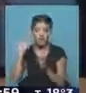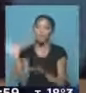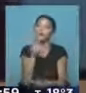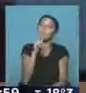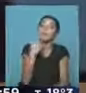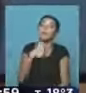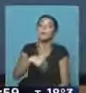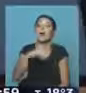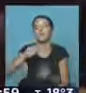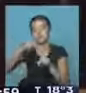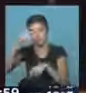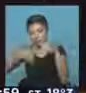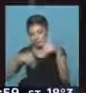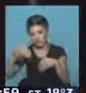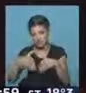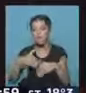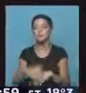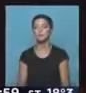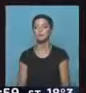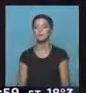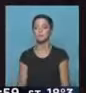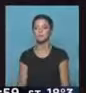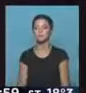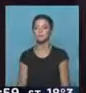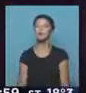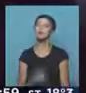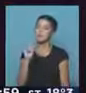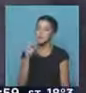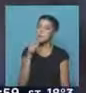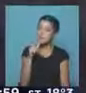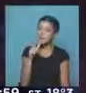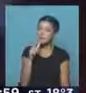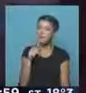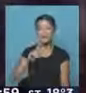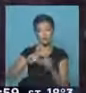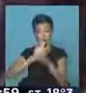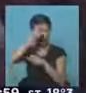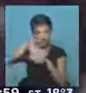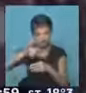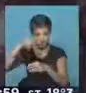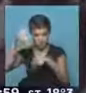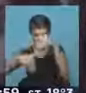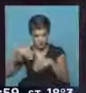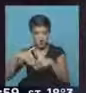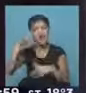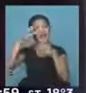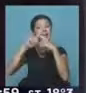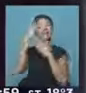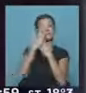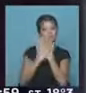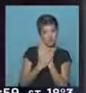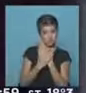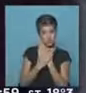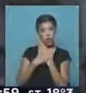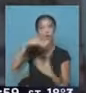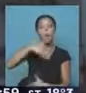habrá nuevamente segunda vuelta más adelante. Y todo indica también que quienes llegarían a esa segunda vuelta son el exministro de François Hollande,